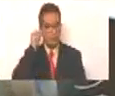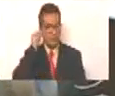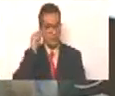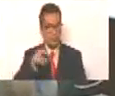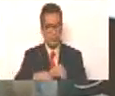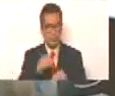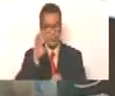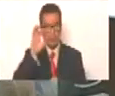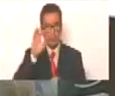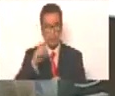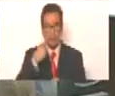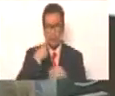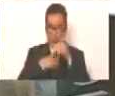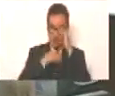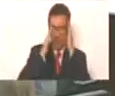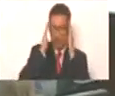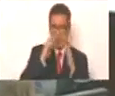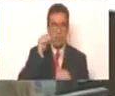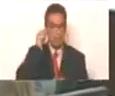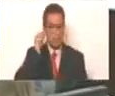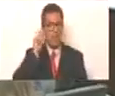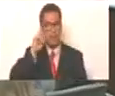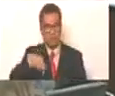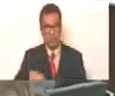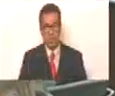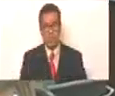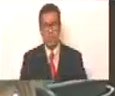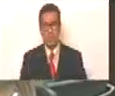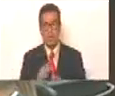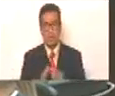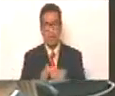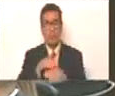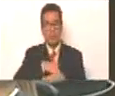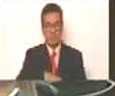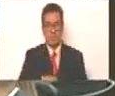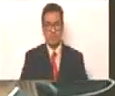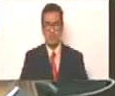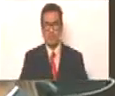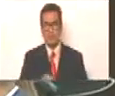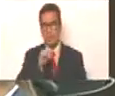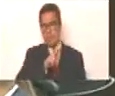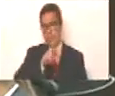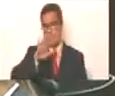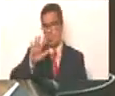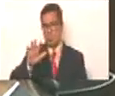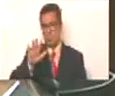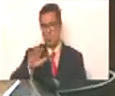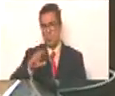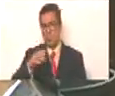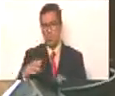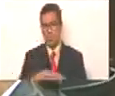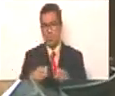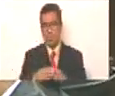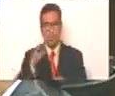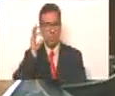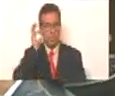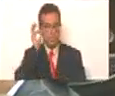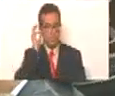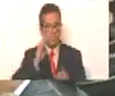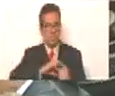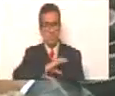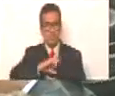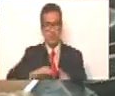alerta. Las mujeres también estaban en trincheras. En el 35 se instauró la Agrupación Femenina Cultural en